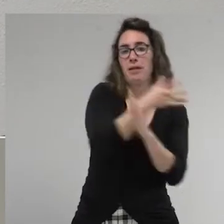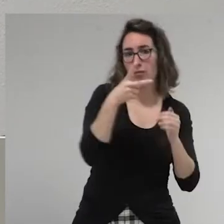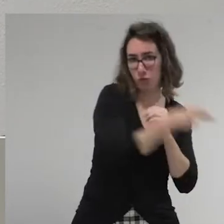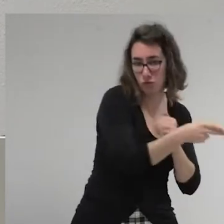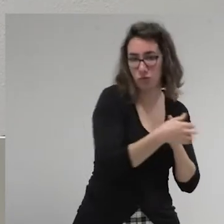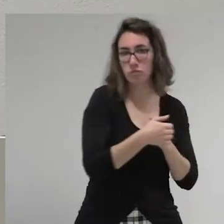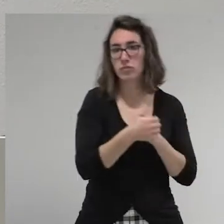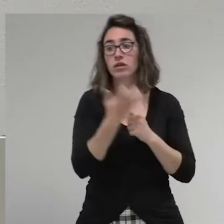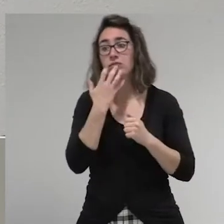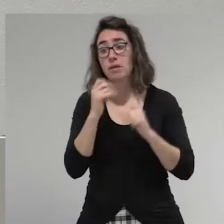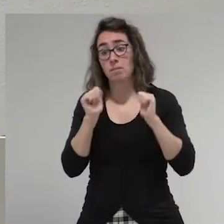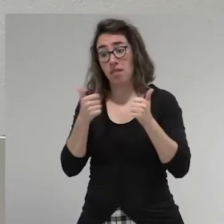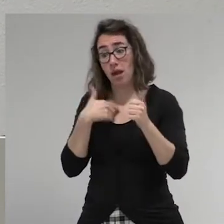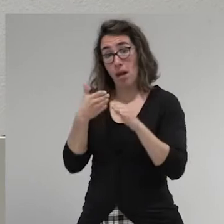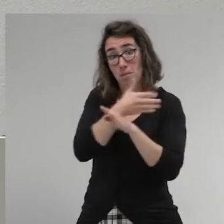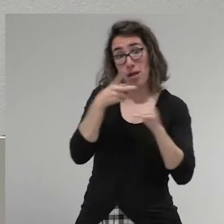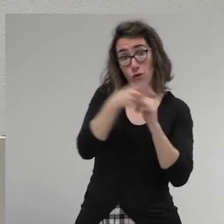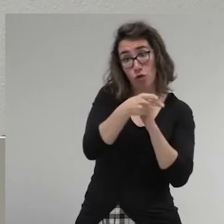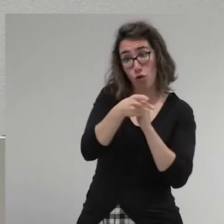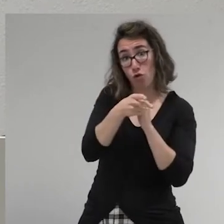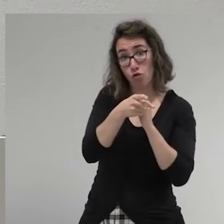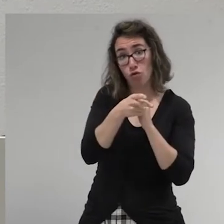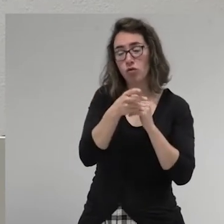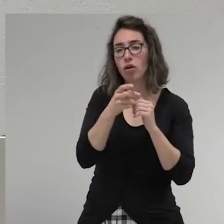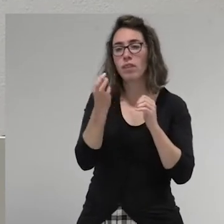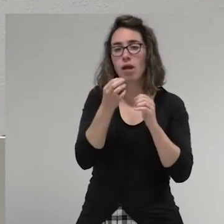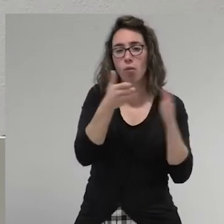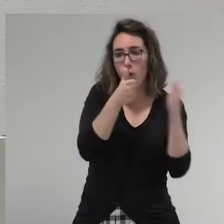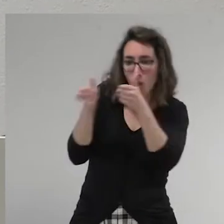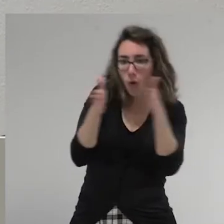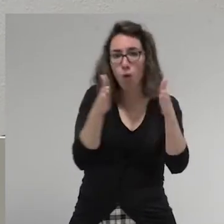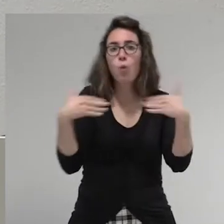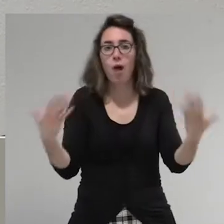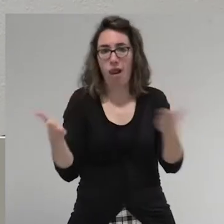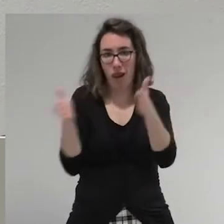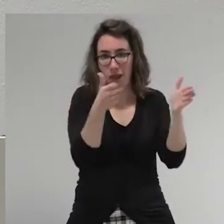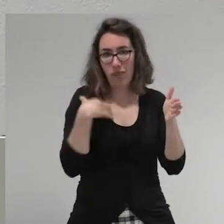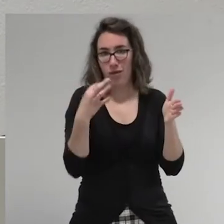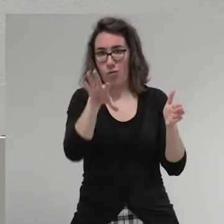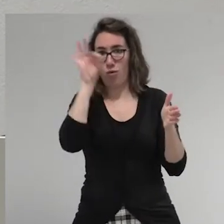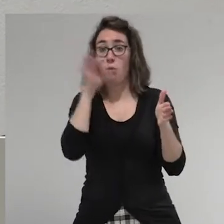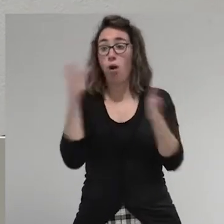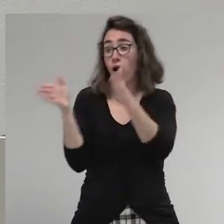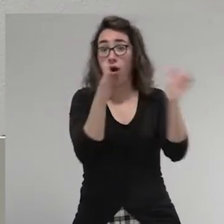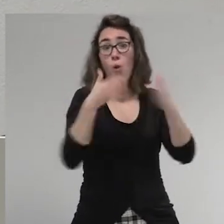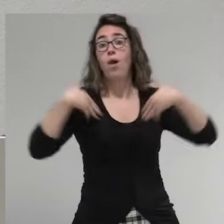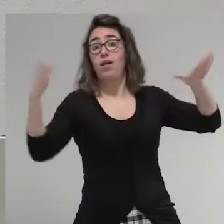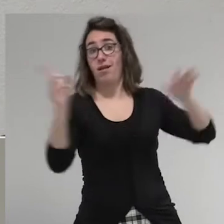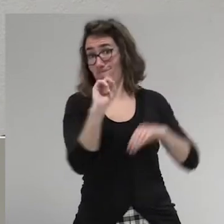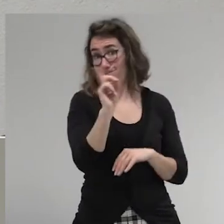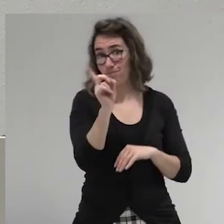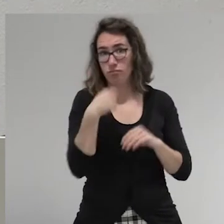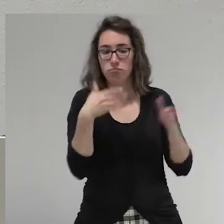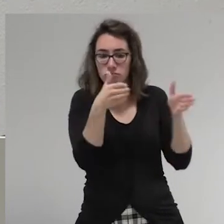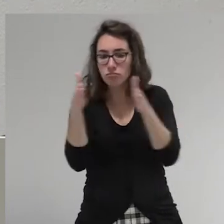implementamos un enfoque preventivo? Es que tenemos que decidir dónde hay que mirar, porque no podemos estar mirando alegremente en cualquier lado. Entonces, para decidir